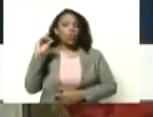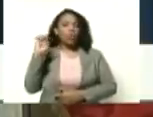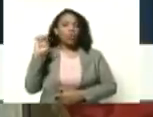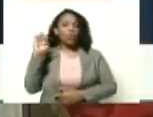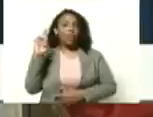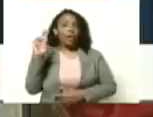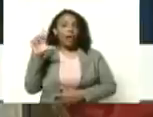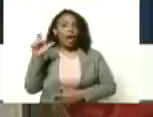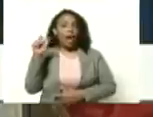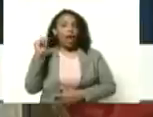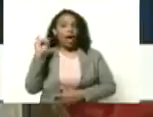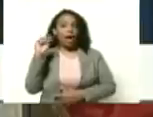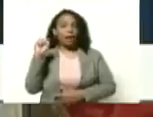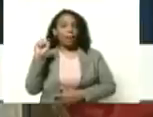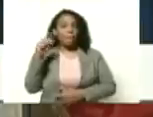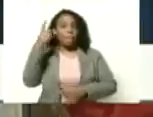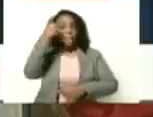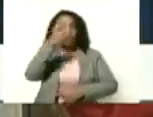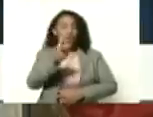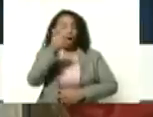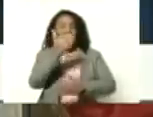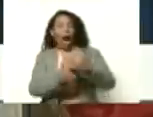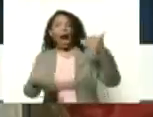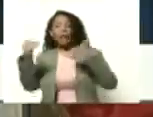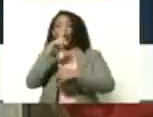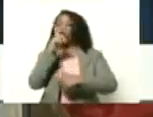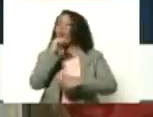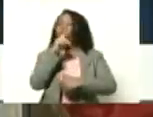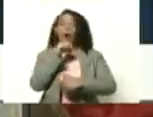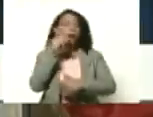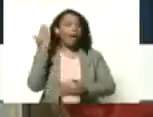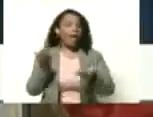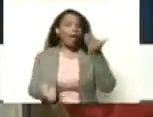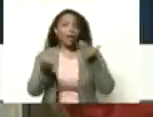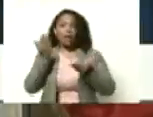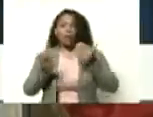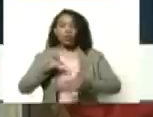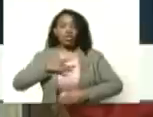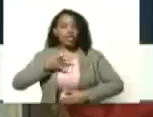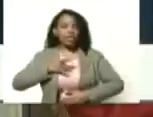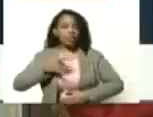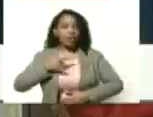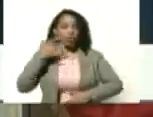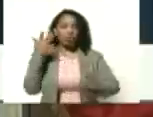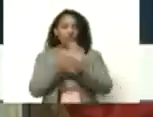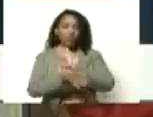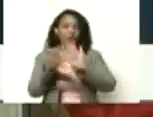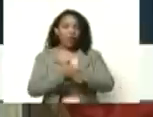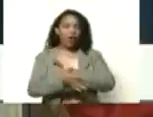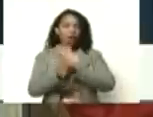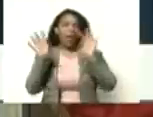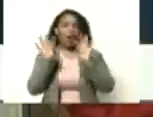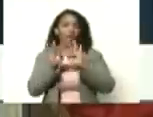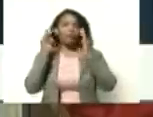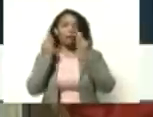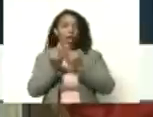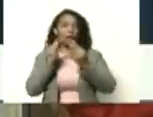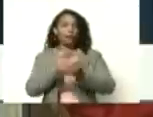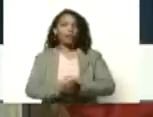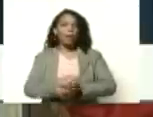personas altamente inestable en lo emocional en lo familiar